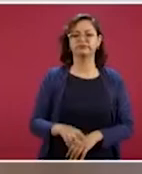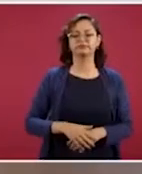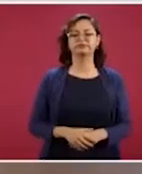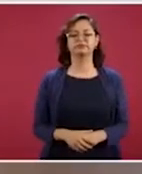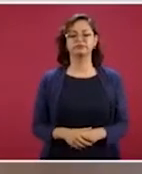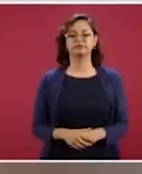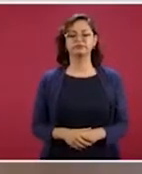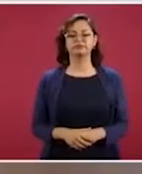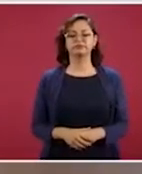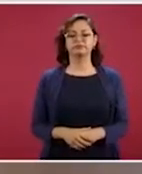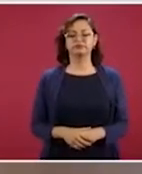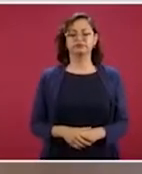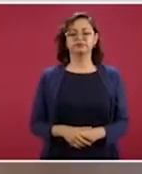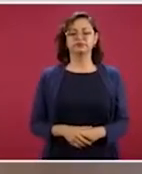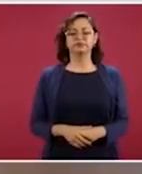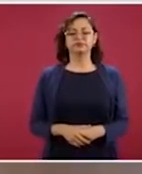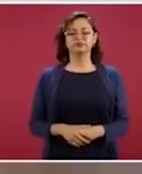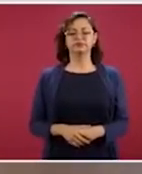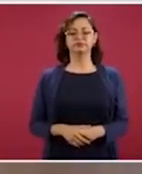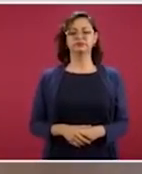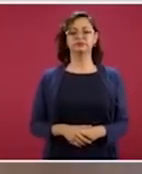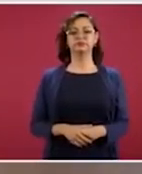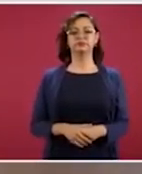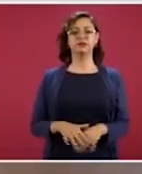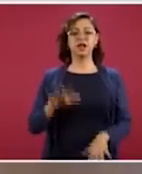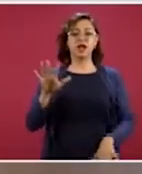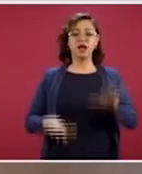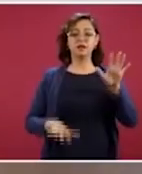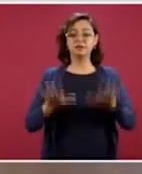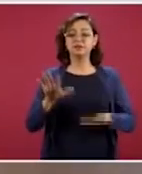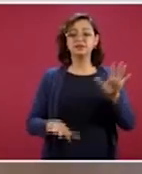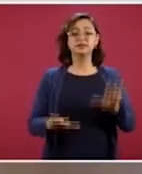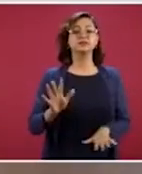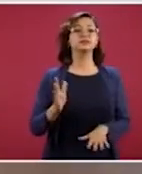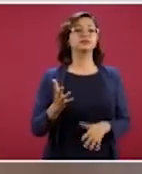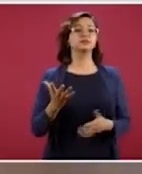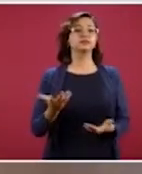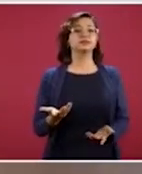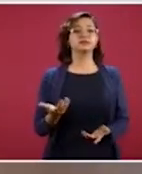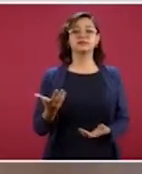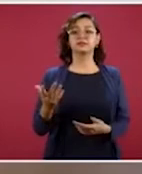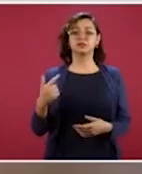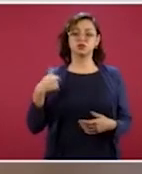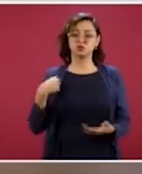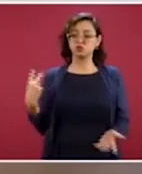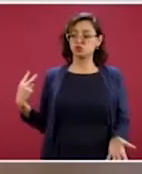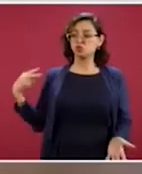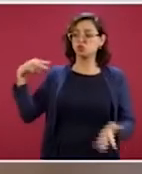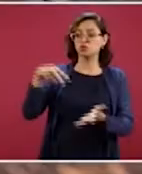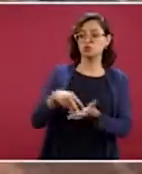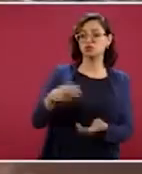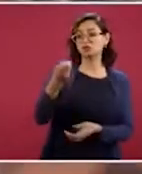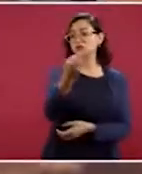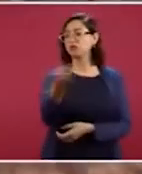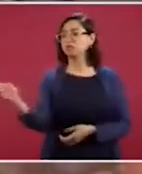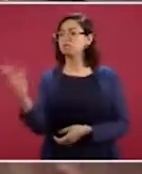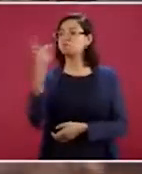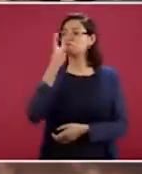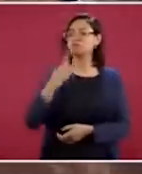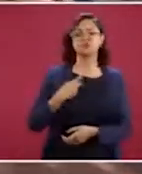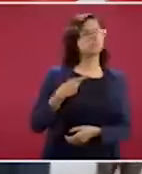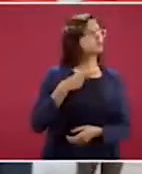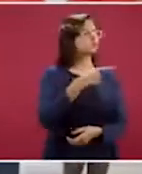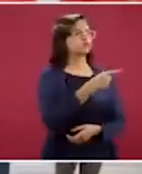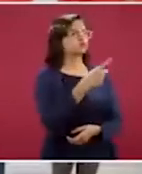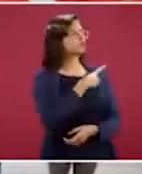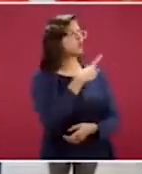Lo que me dicen a veces en los actos, que no estoy solo. Pues sí, claro